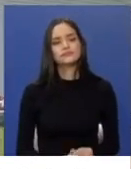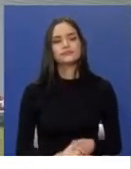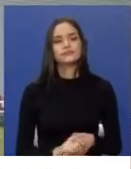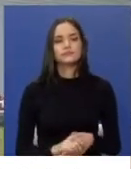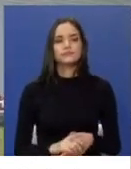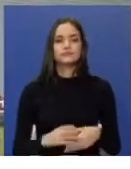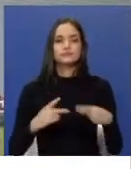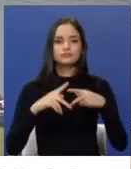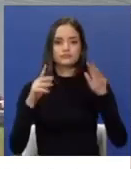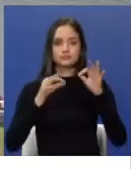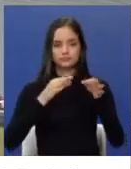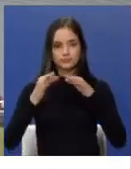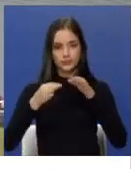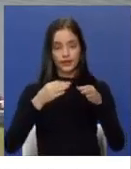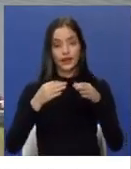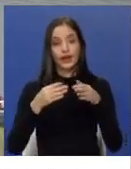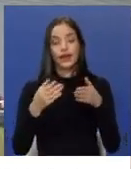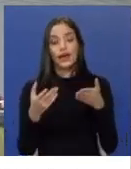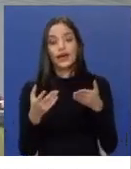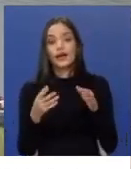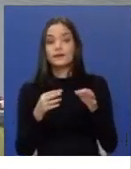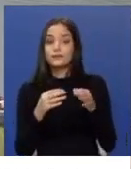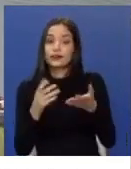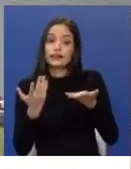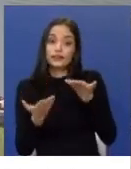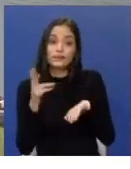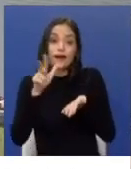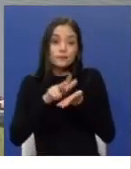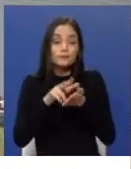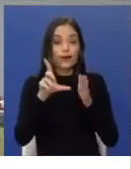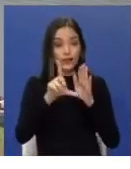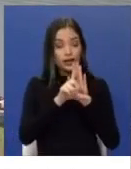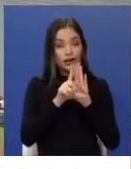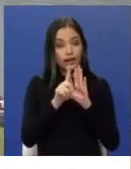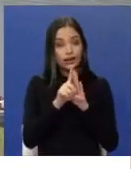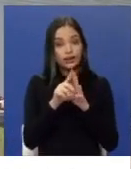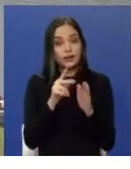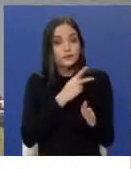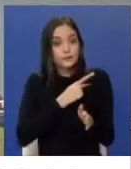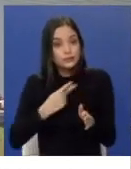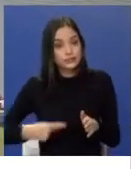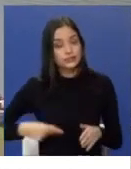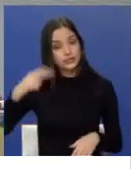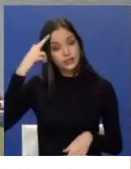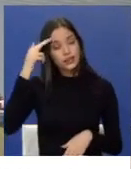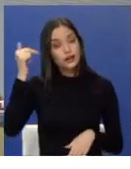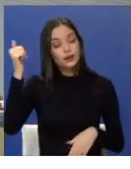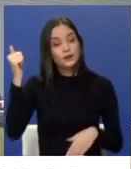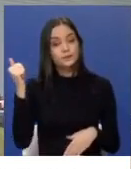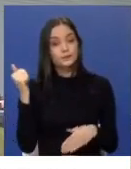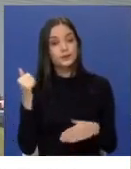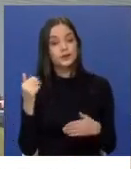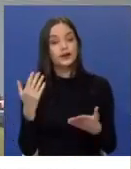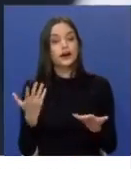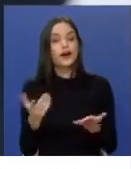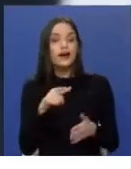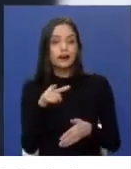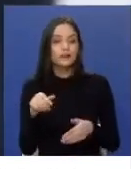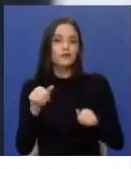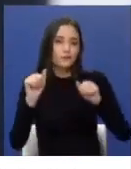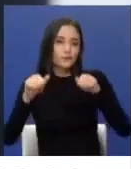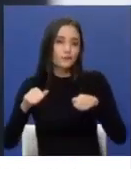ser sancionado este proyecto de ley por el presidente de la República, la interpretación que puedan dar las autoridades de la comarca puede ser de forma libre y pueden